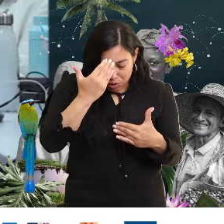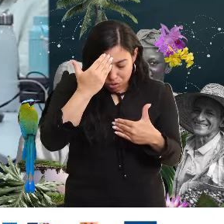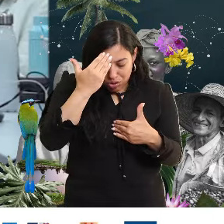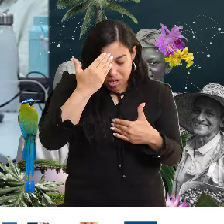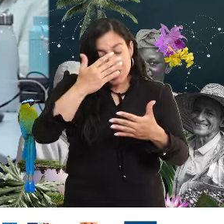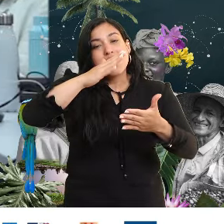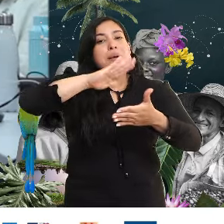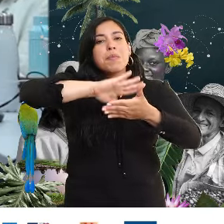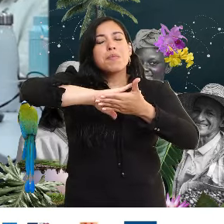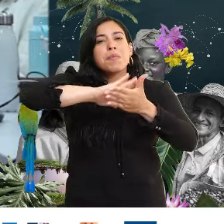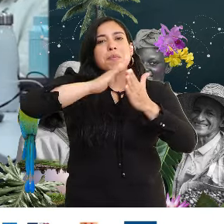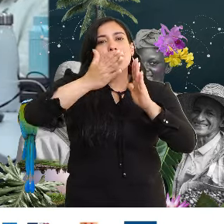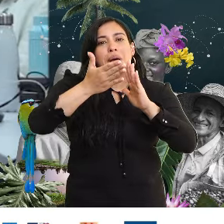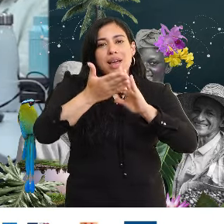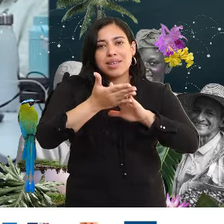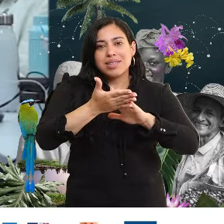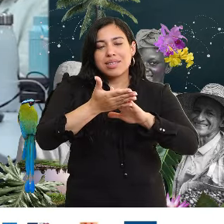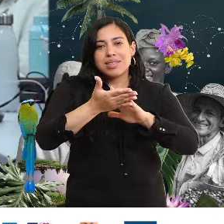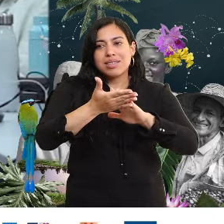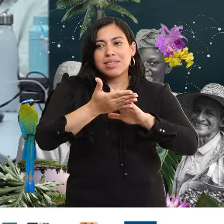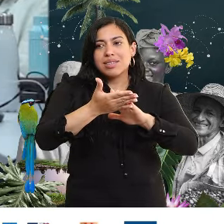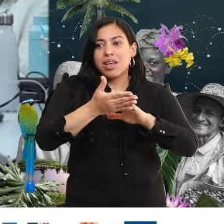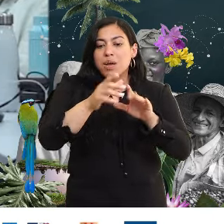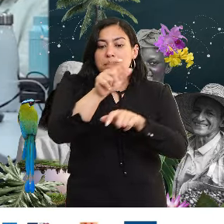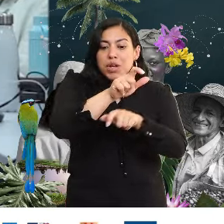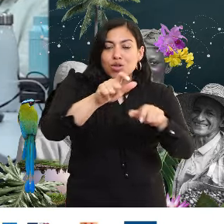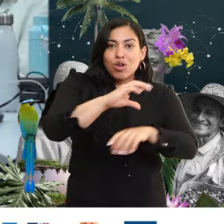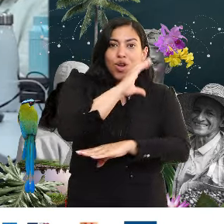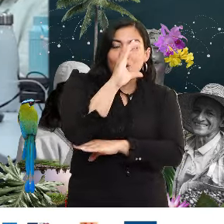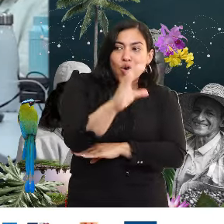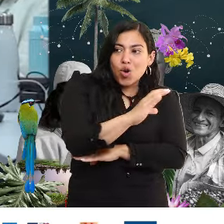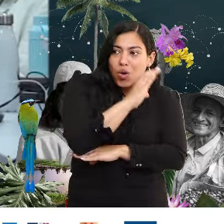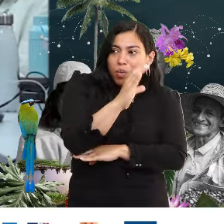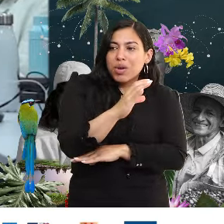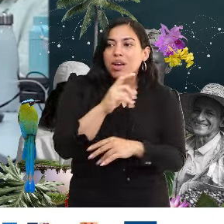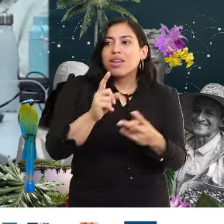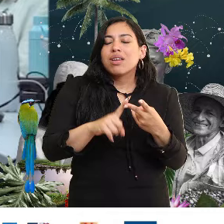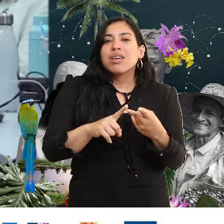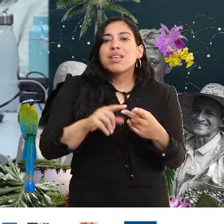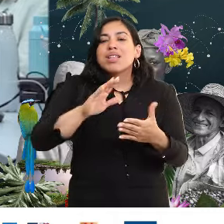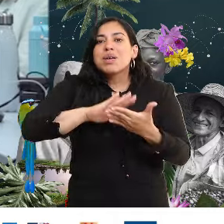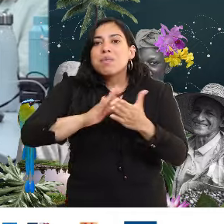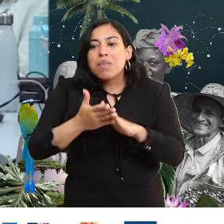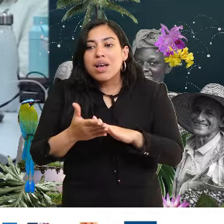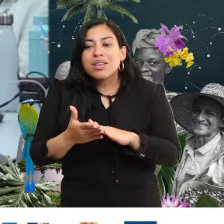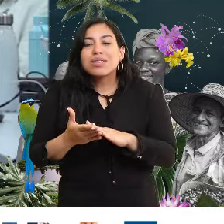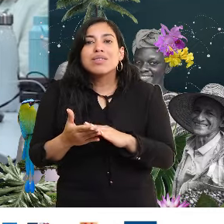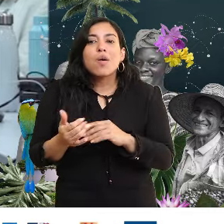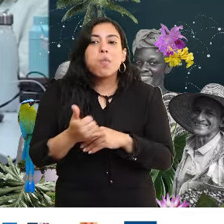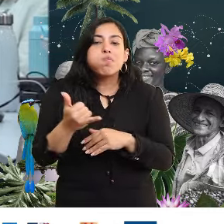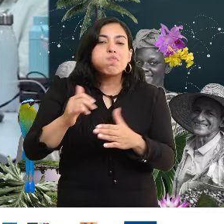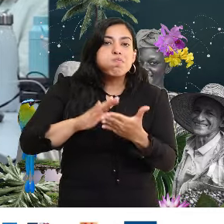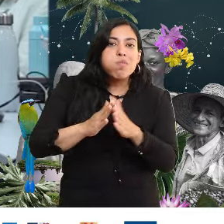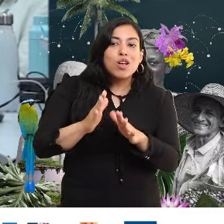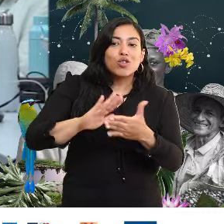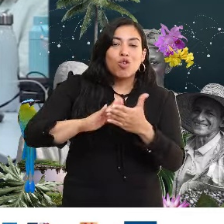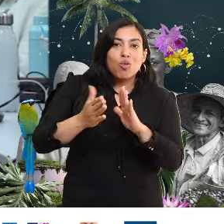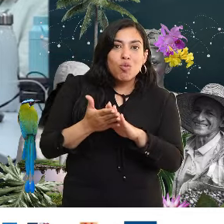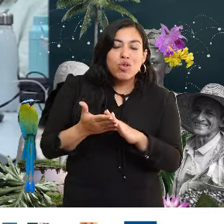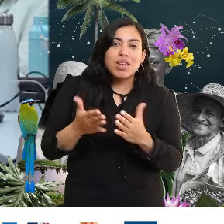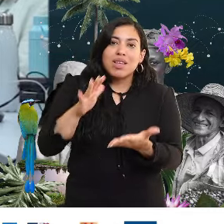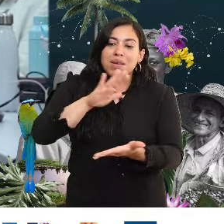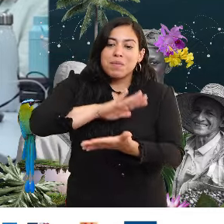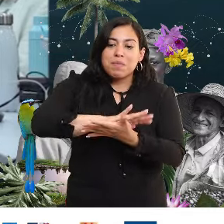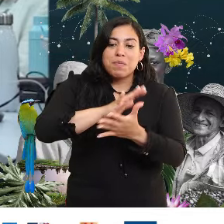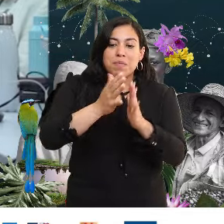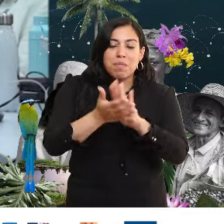paz con cada uno de los colombianos, que la paz con las comunidades implica también la paz con la naturaleza.